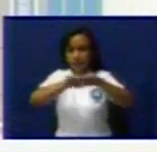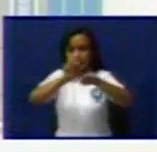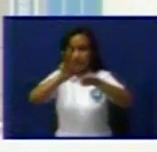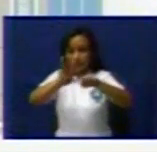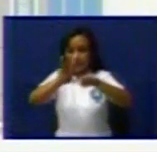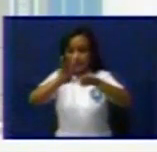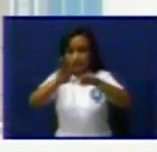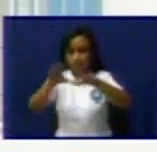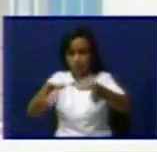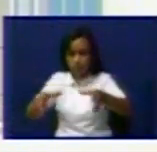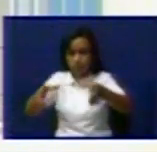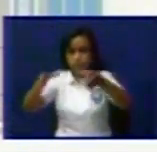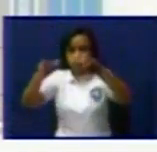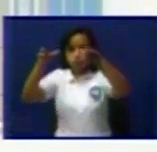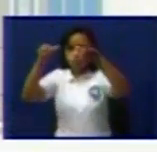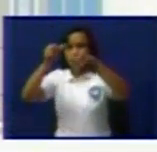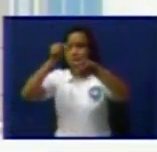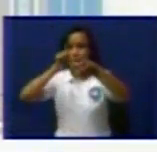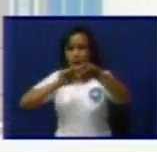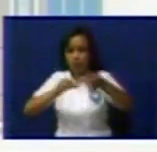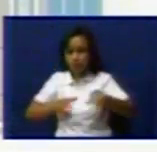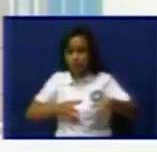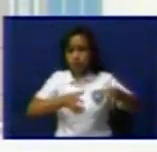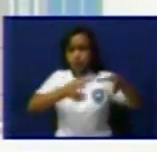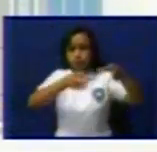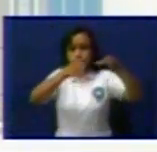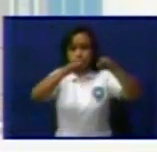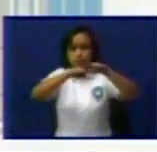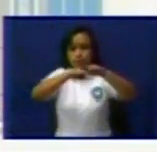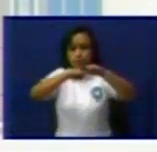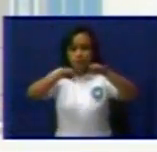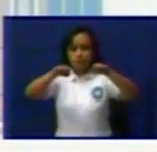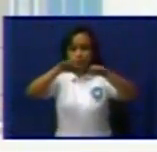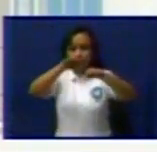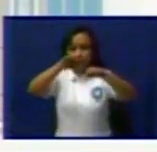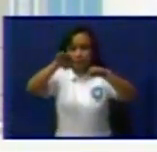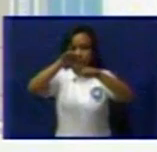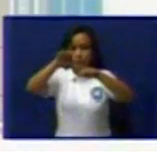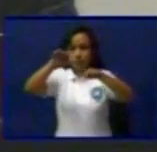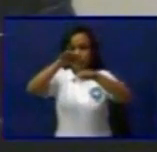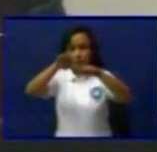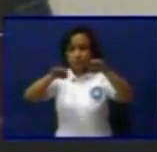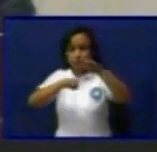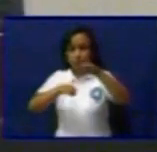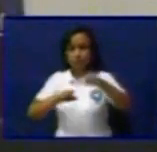se instalarán tres estanques de ahorro de agua para cada escalera.